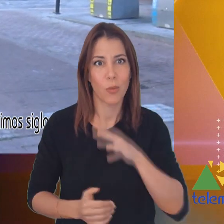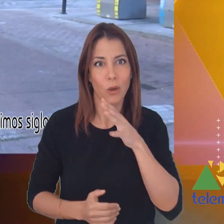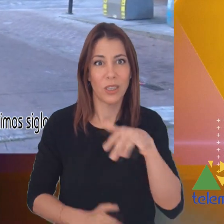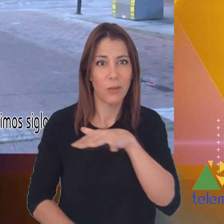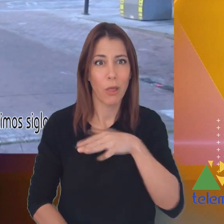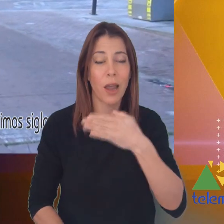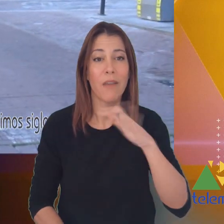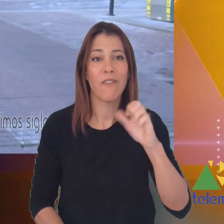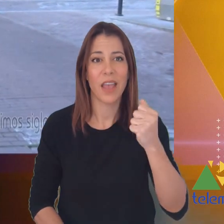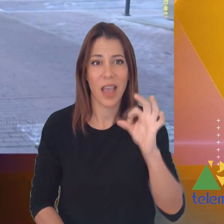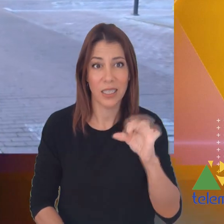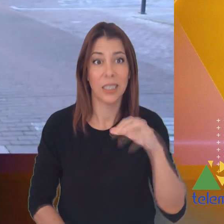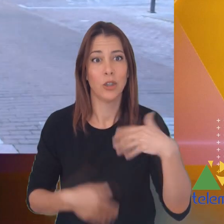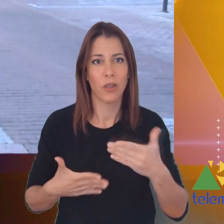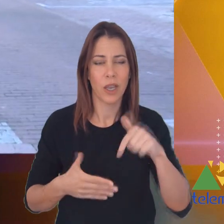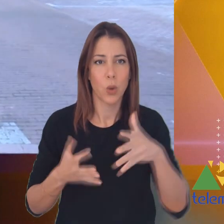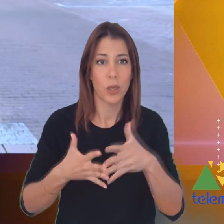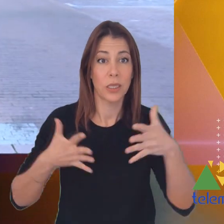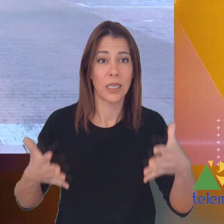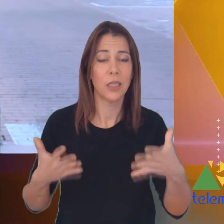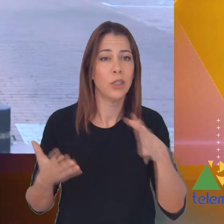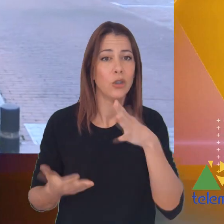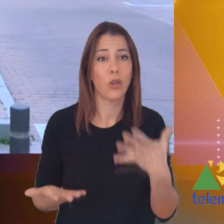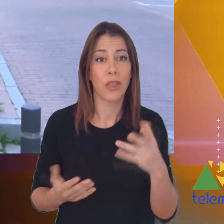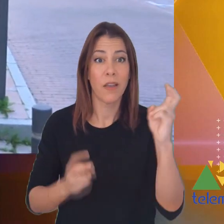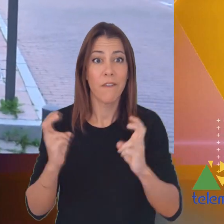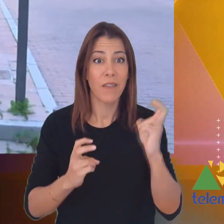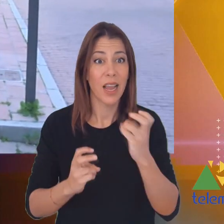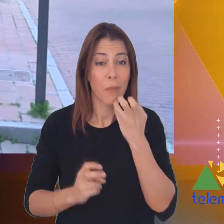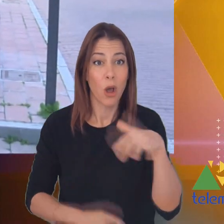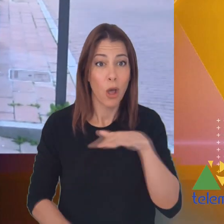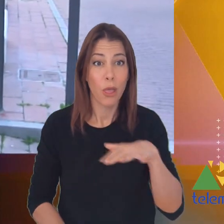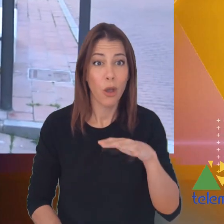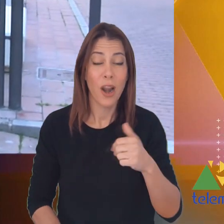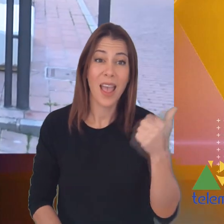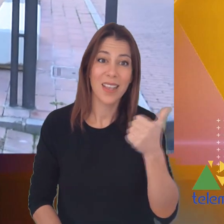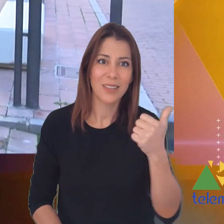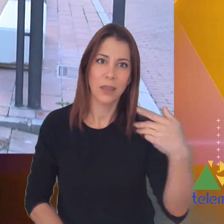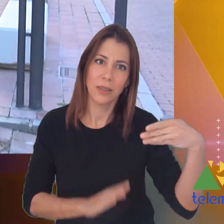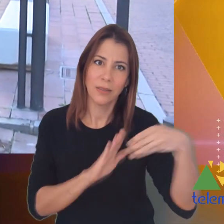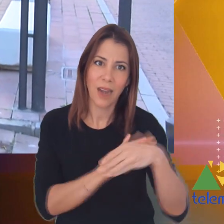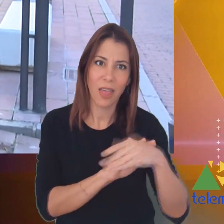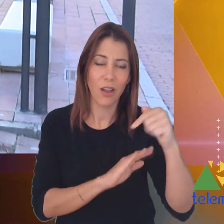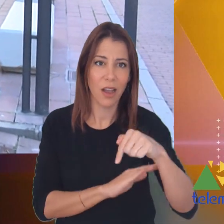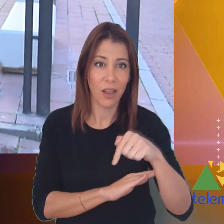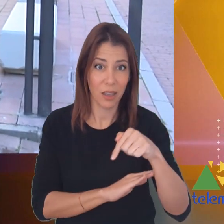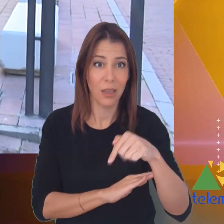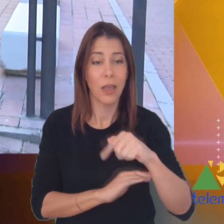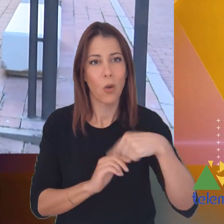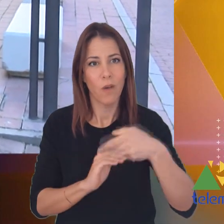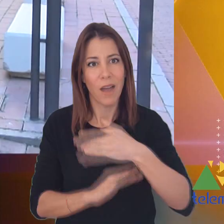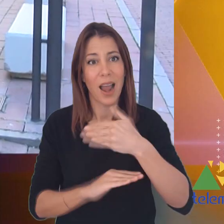y un ensanche donde pues la gente que provenía de la parte este de la ciudad pues entraba al centro de la ciudad a través del postigo de Bea, que estaba en la calle